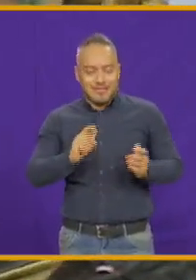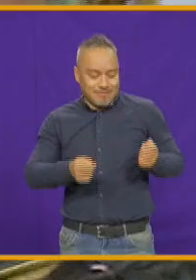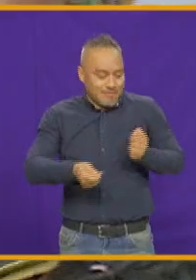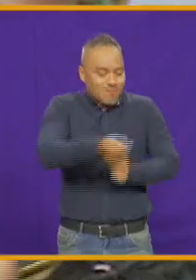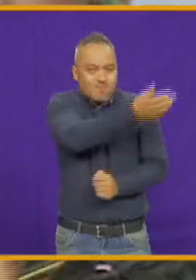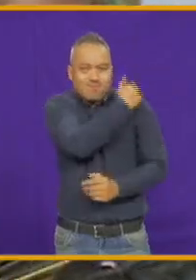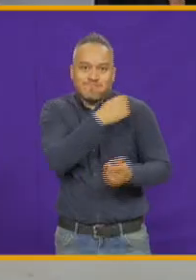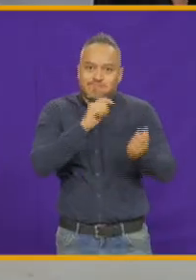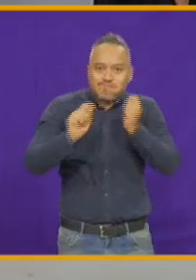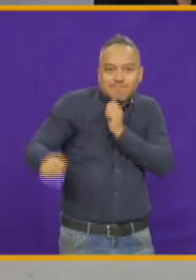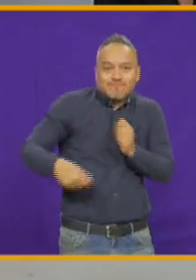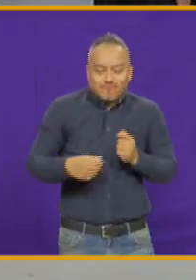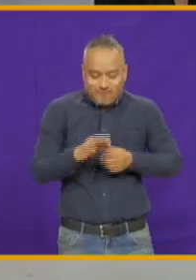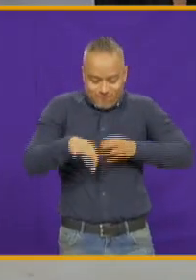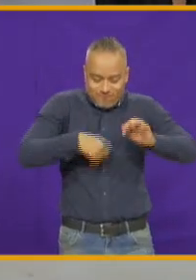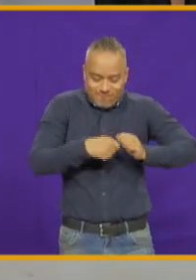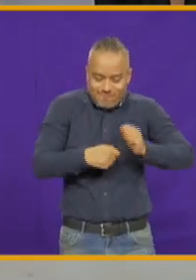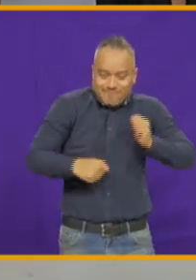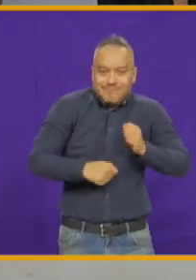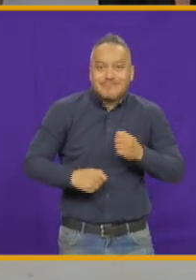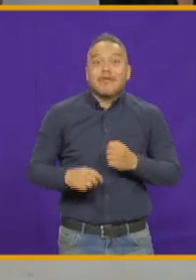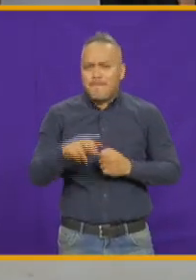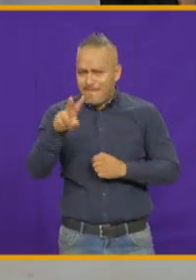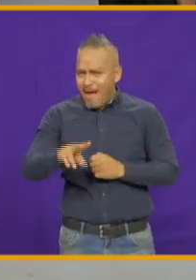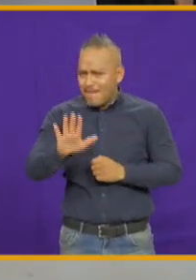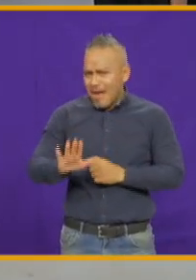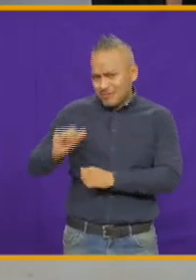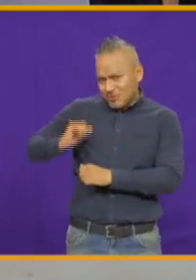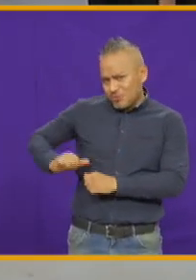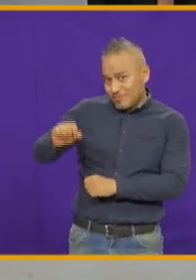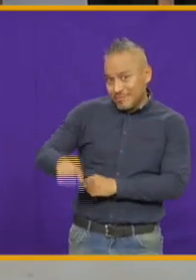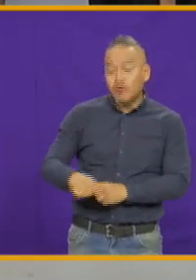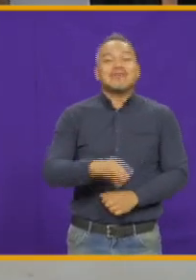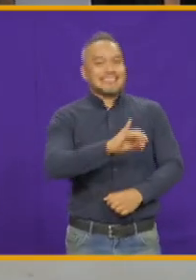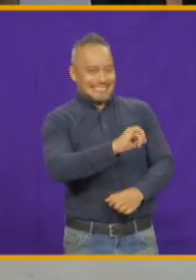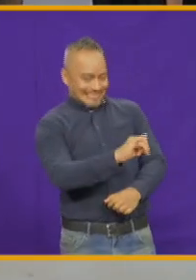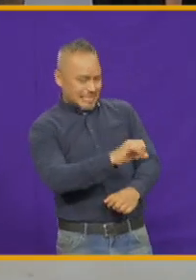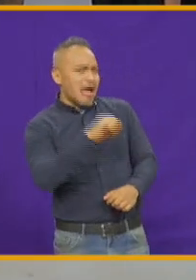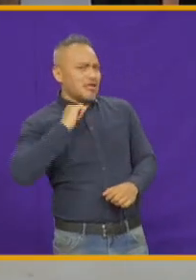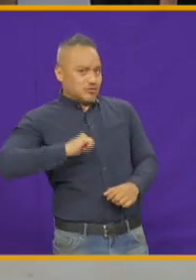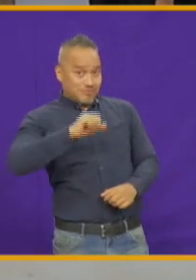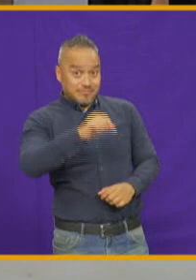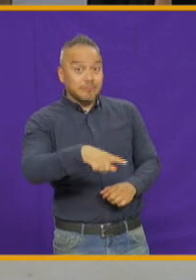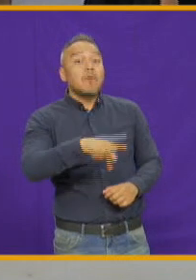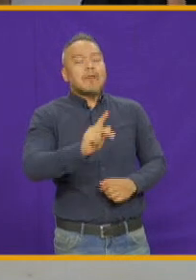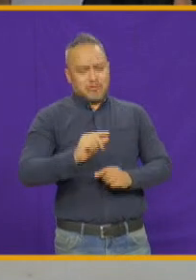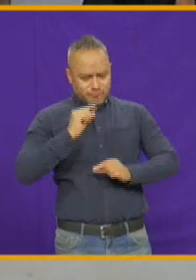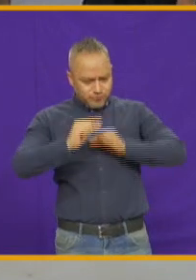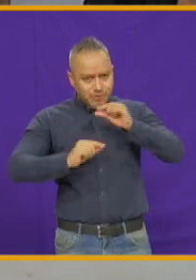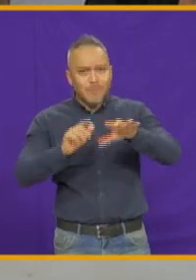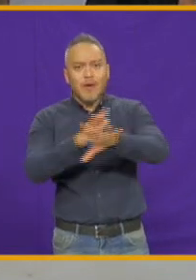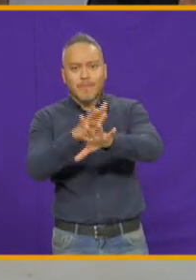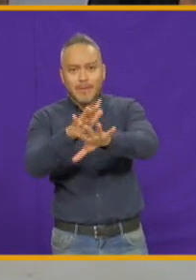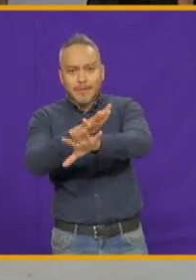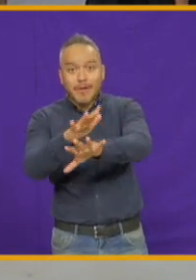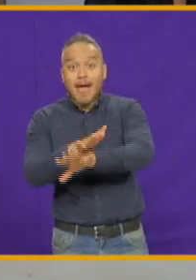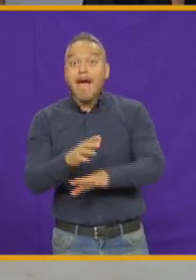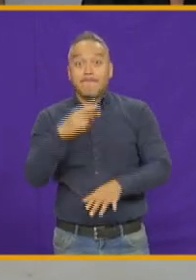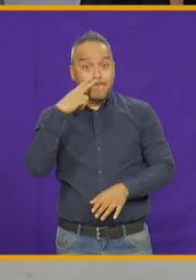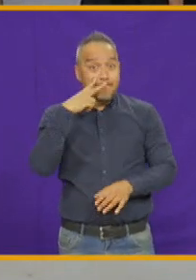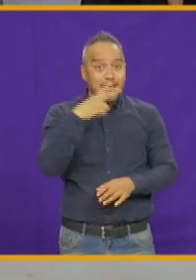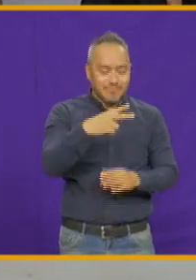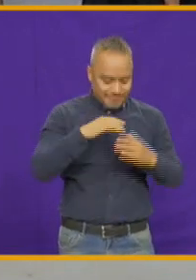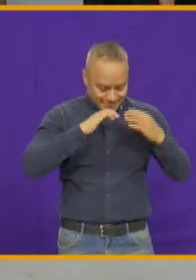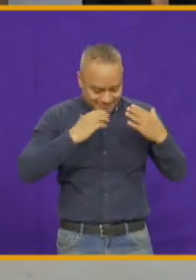exacto tradicional nada más que medio evolucionando hacer lo que son ahora como este que tengo yo los que tienen mis compañeras que son cargadores